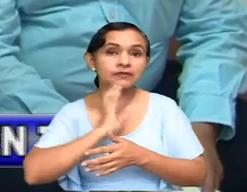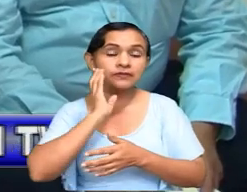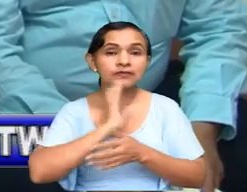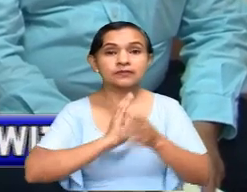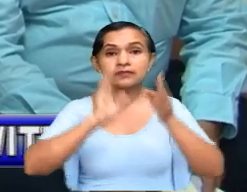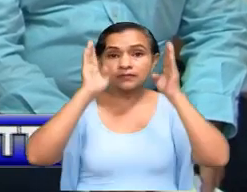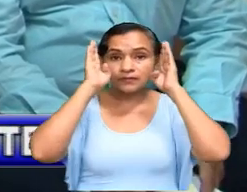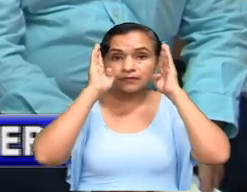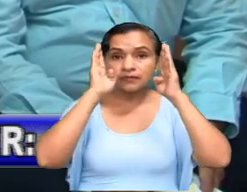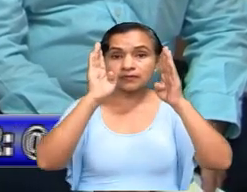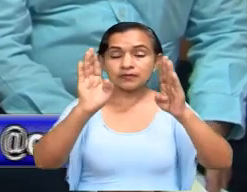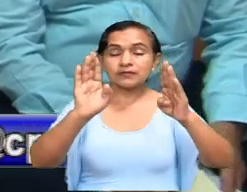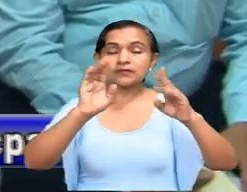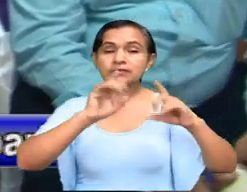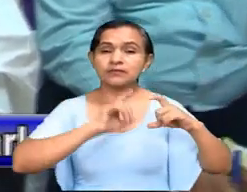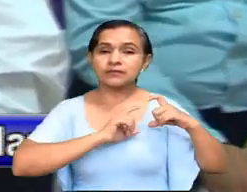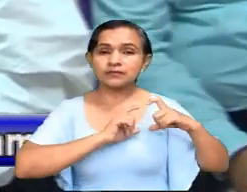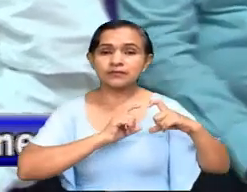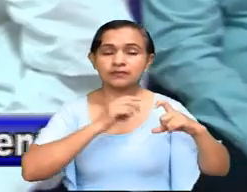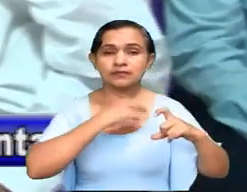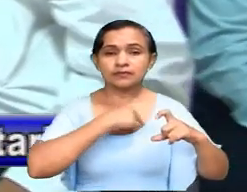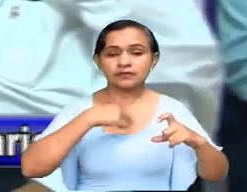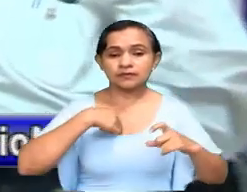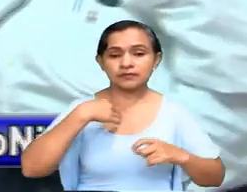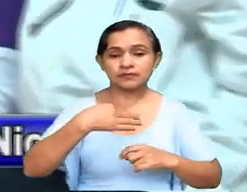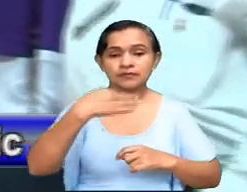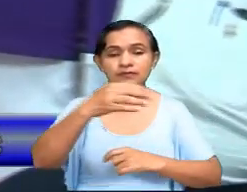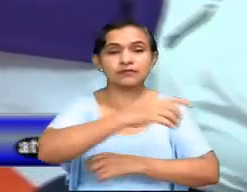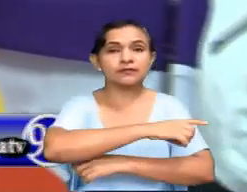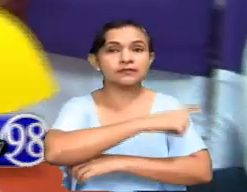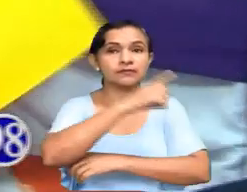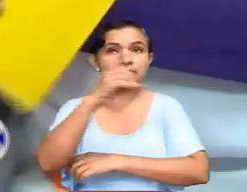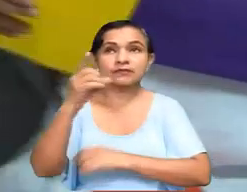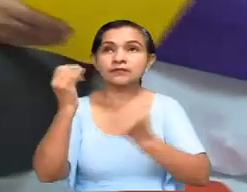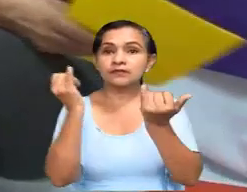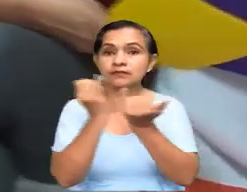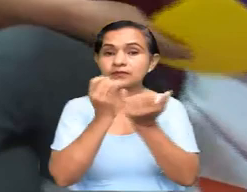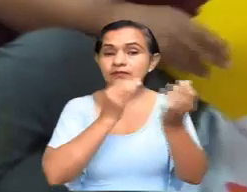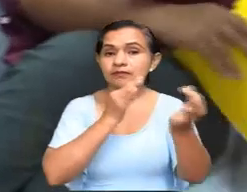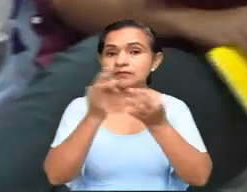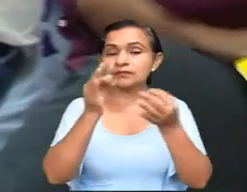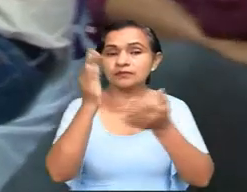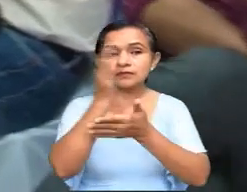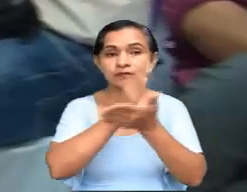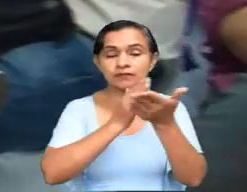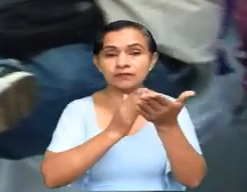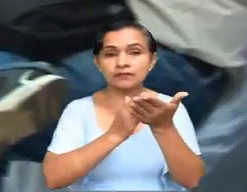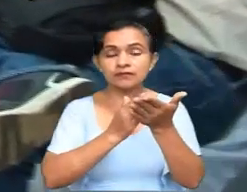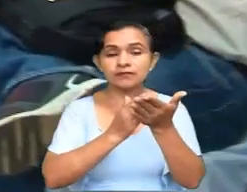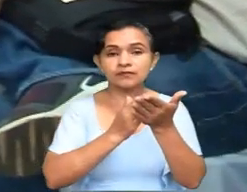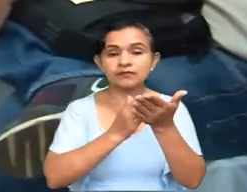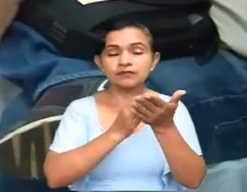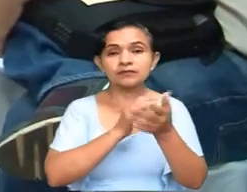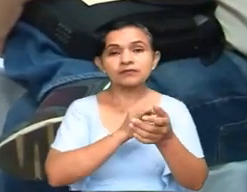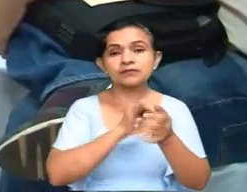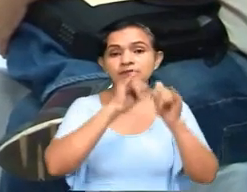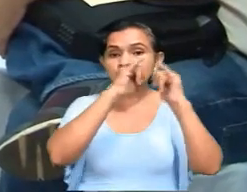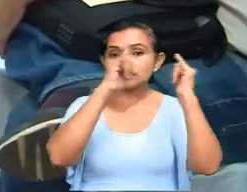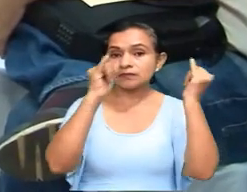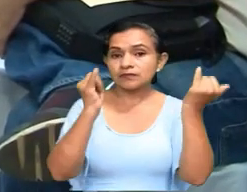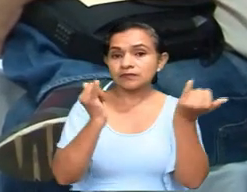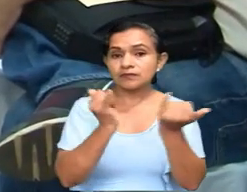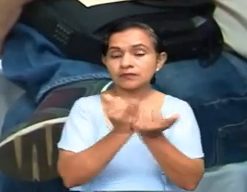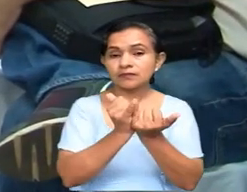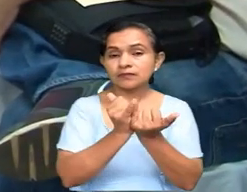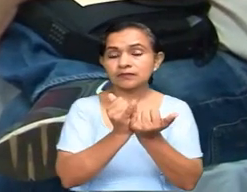atención cardiológica a realizarse en los próximos días. También brindó algunos detalles sobre la gira internacional que realiza el